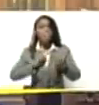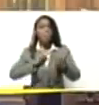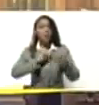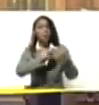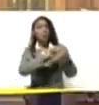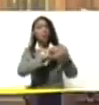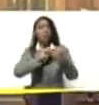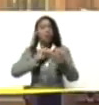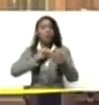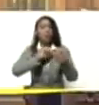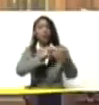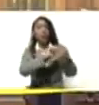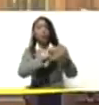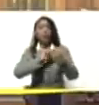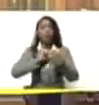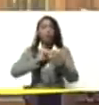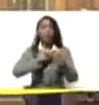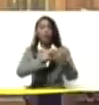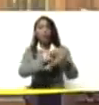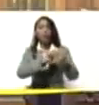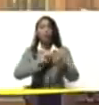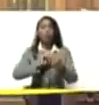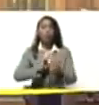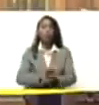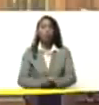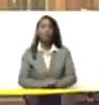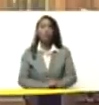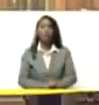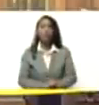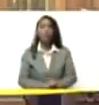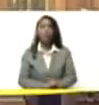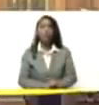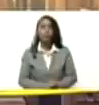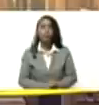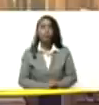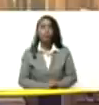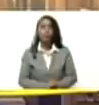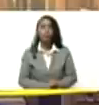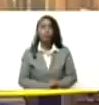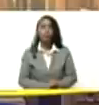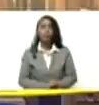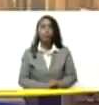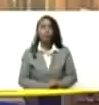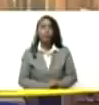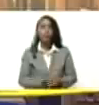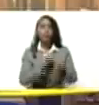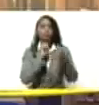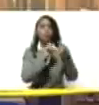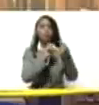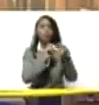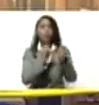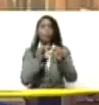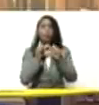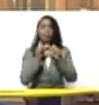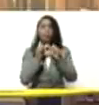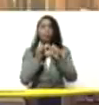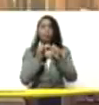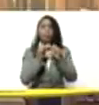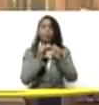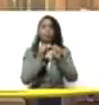en perfecto estado de salud iba a ser ministro durante muchos años y vicepresidente de economía durante muchos